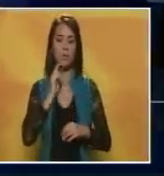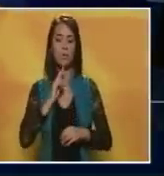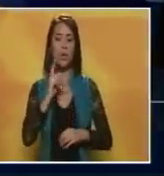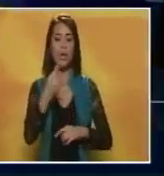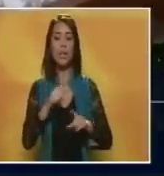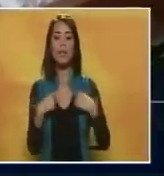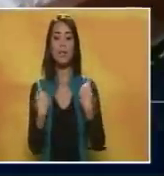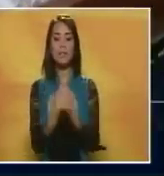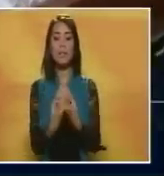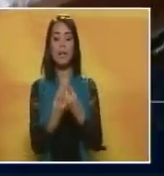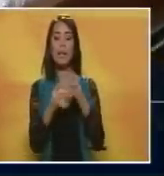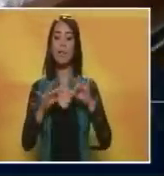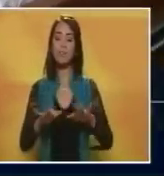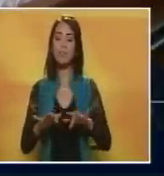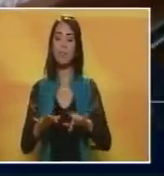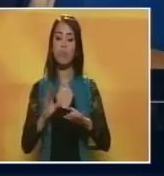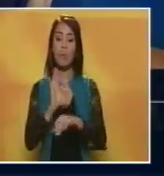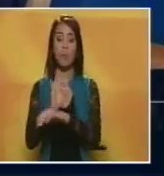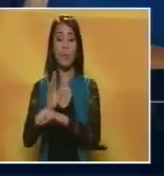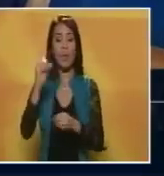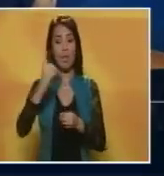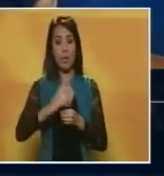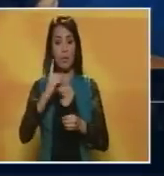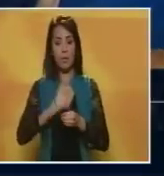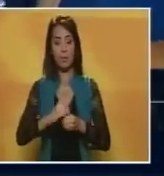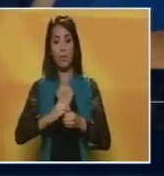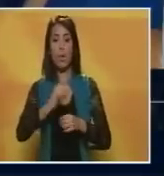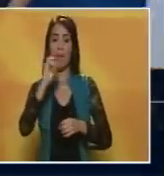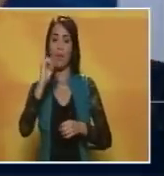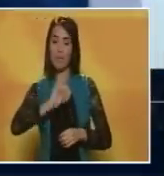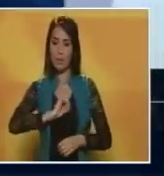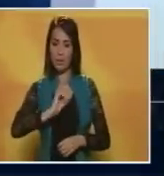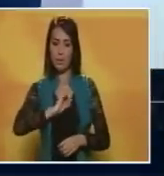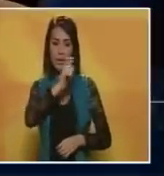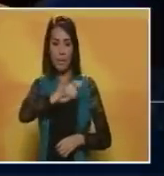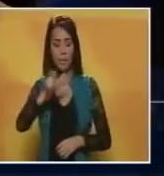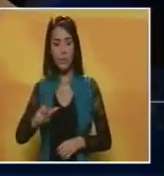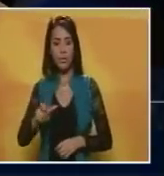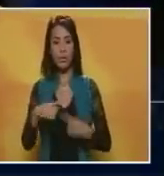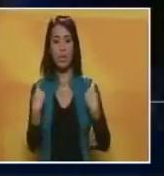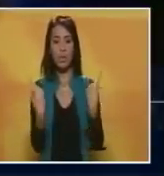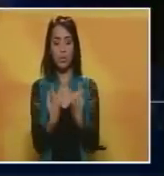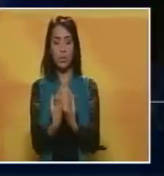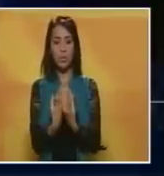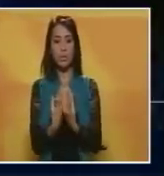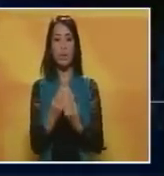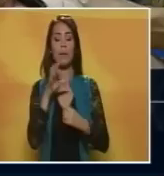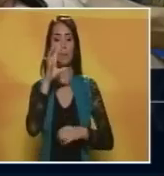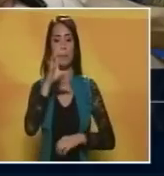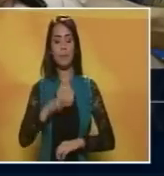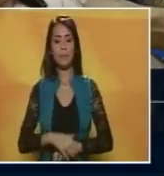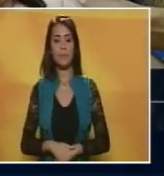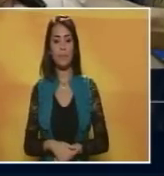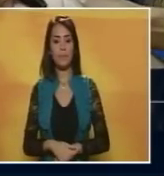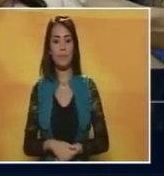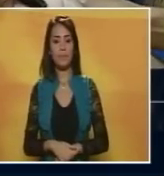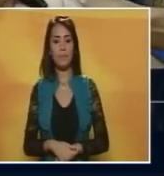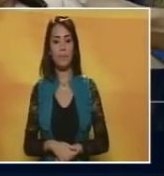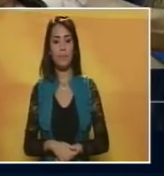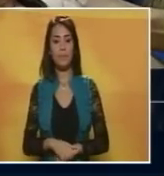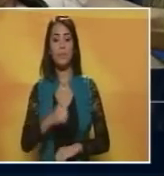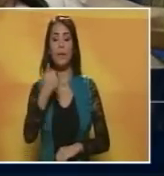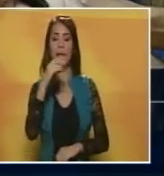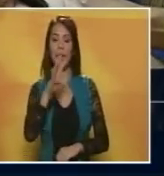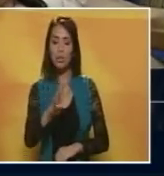digitalización para el resguardo de los datos de identidad de los ciudadanos del centro occidente del país va a contar con